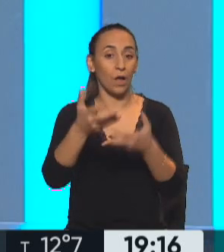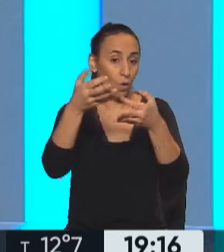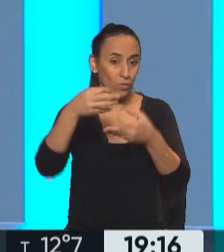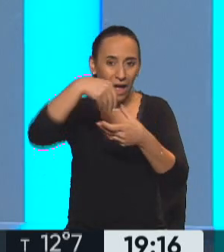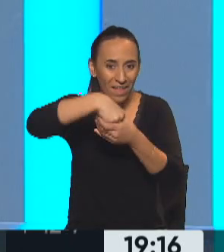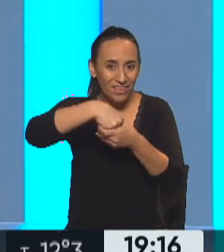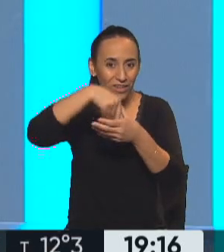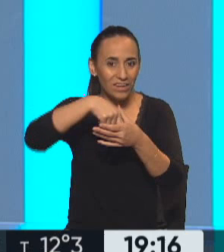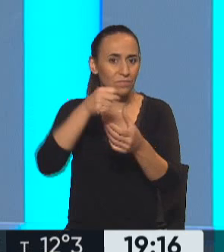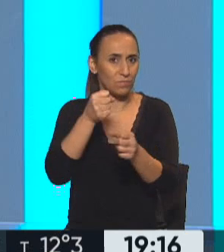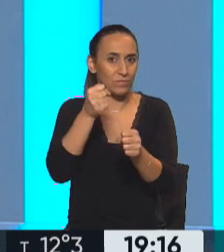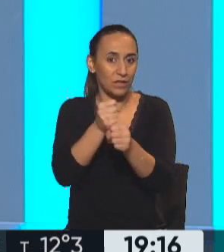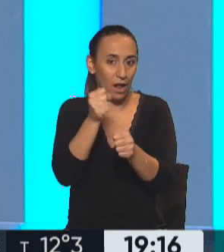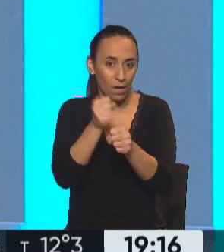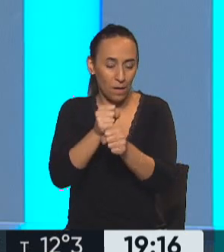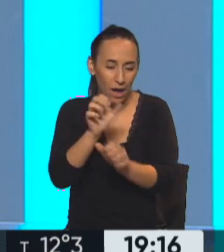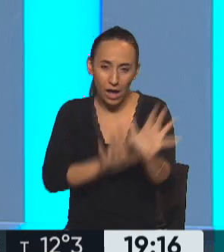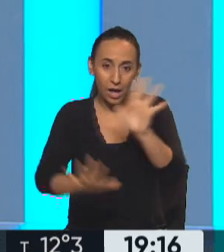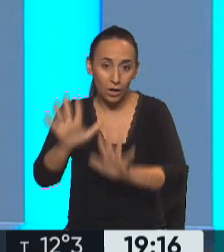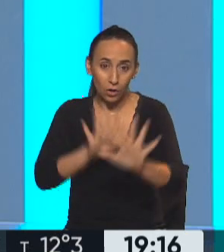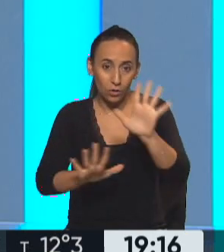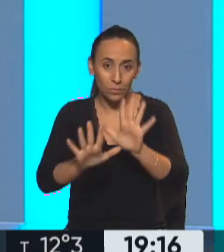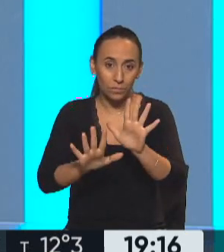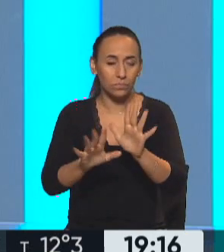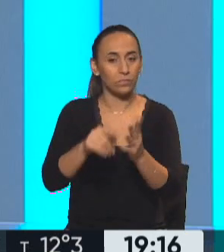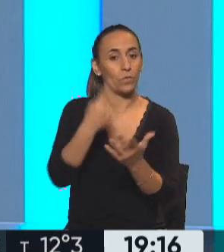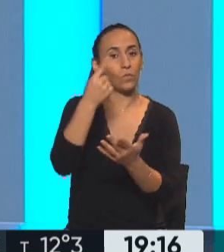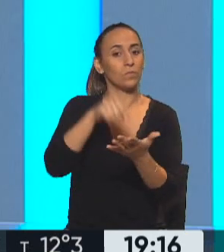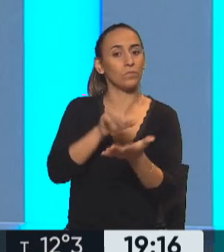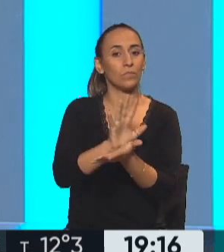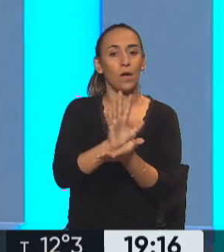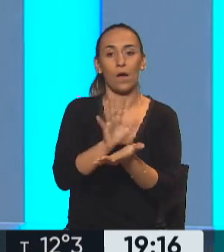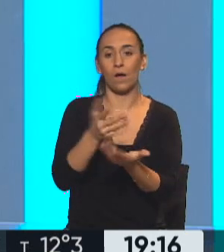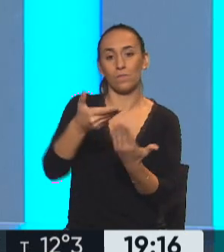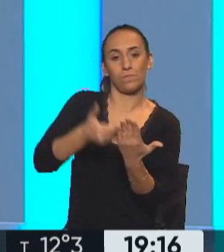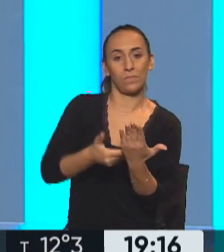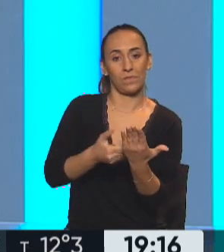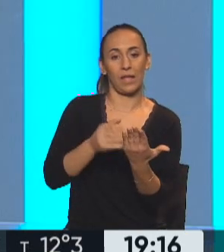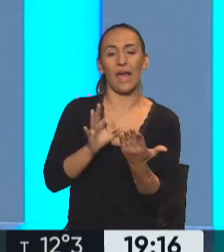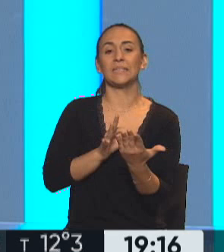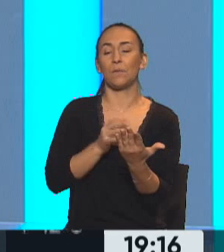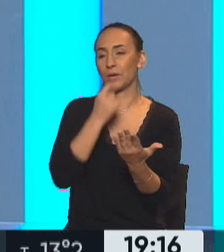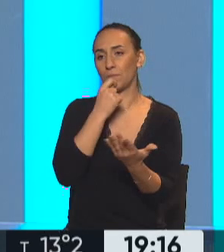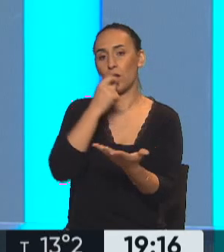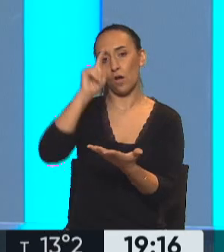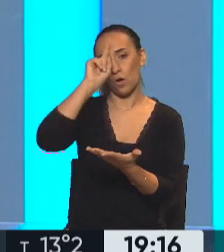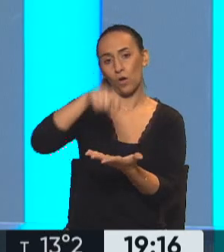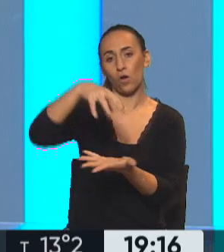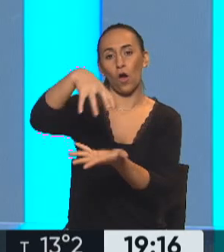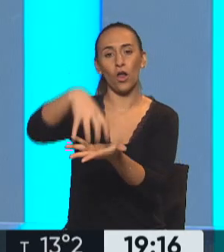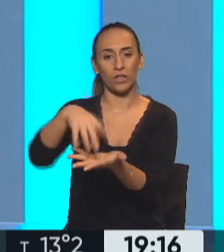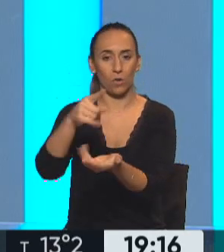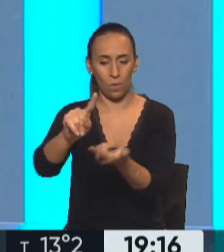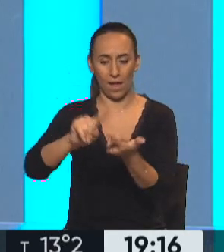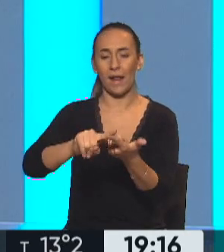trabajo que había para ese fortalecimiento estaba un examen sobre la Corte, número de la Corte,